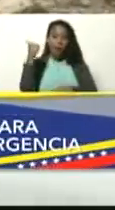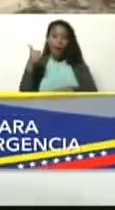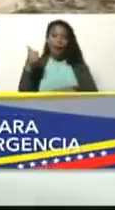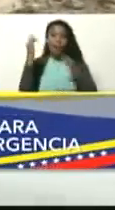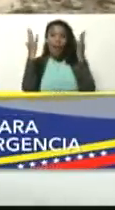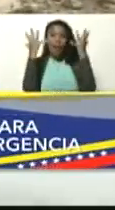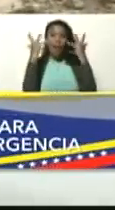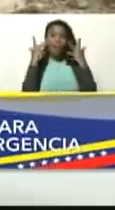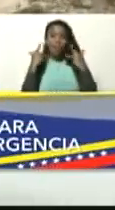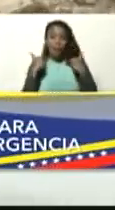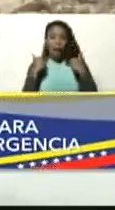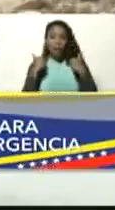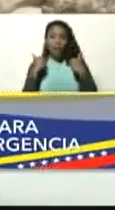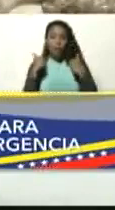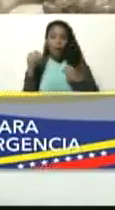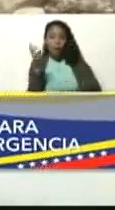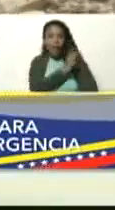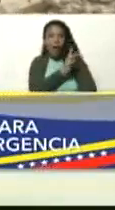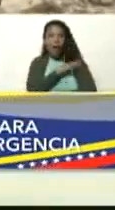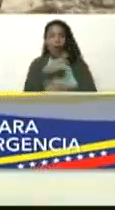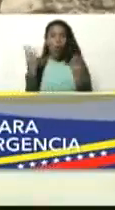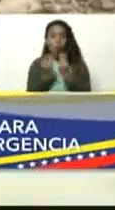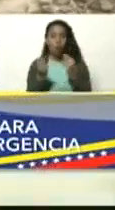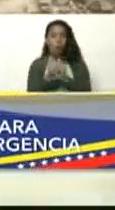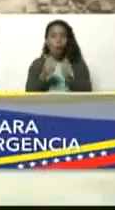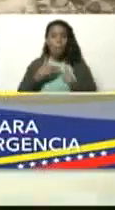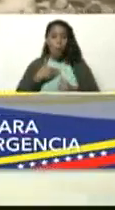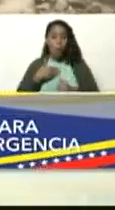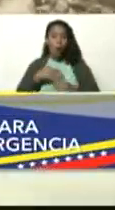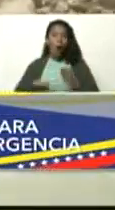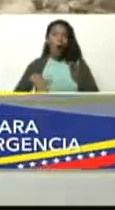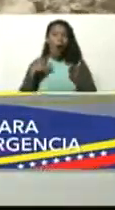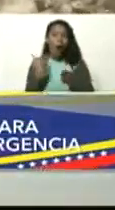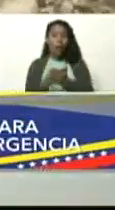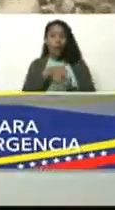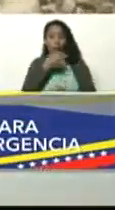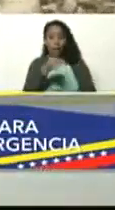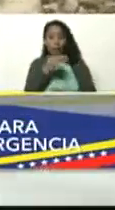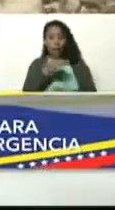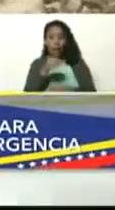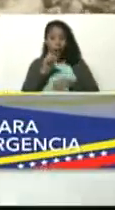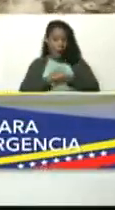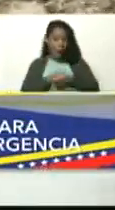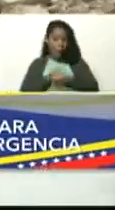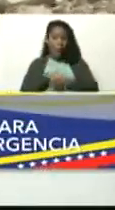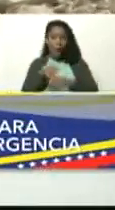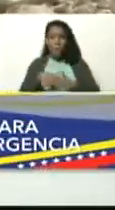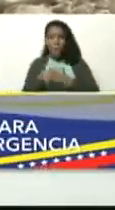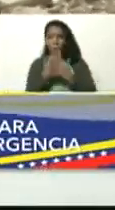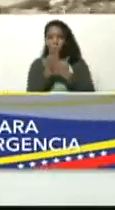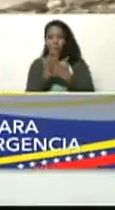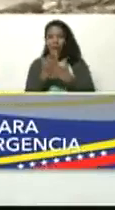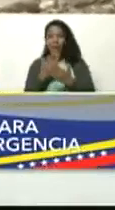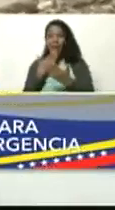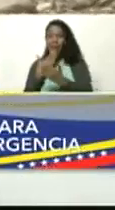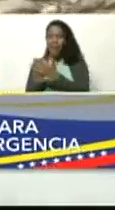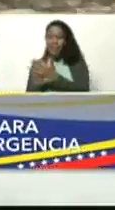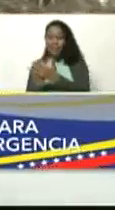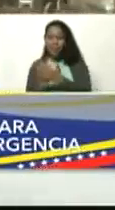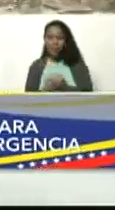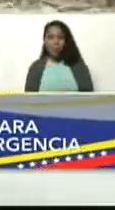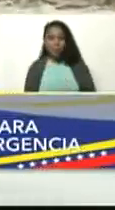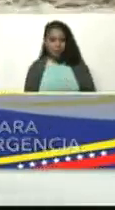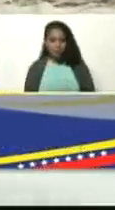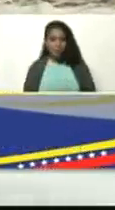aquí. Estuvo conmigo anoche y después se quedó hasta tarde, en horas de la madrugada, en el sitio. Muchas gracias, general en jefe.